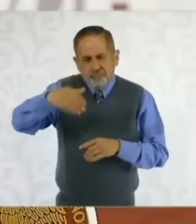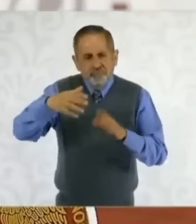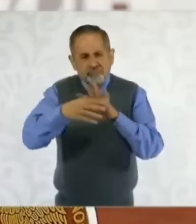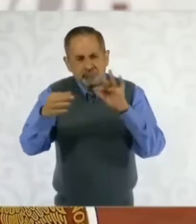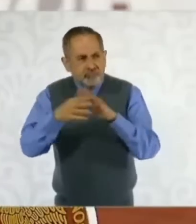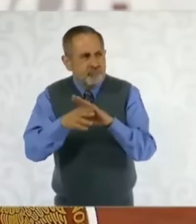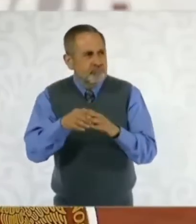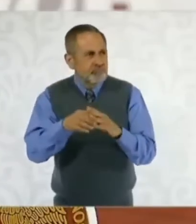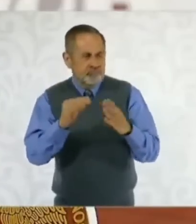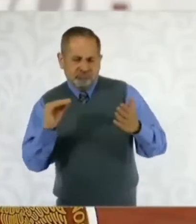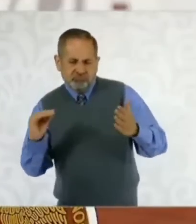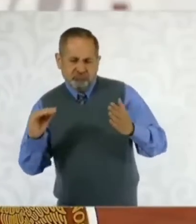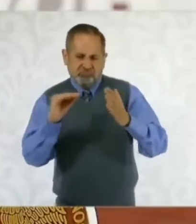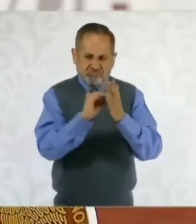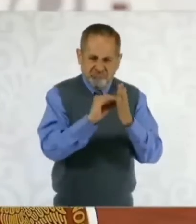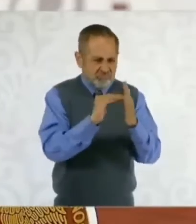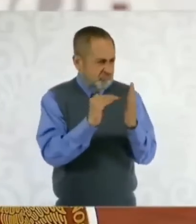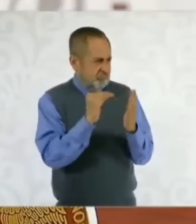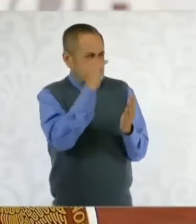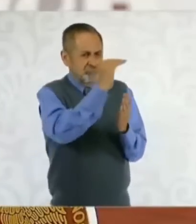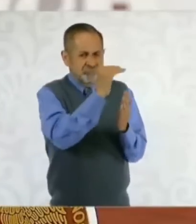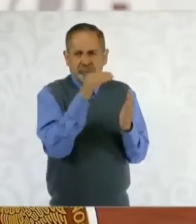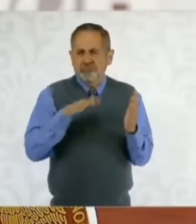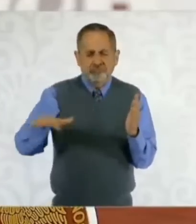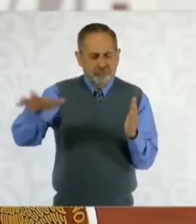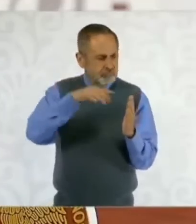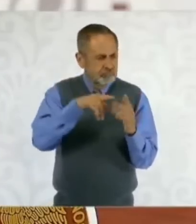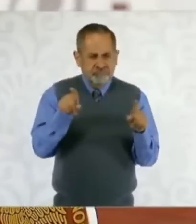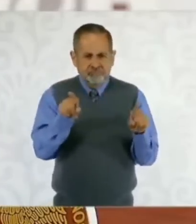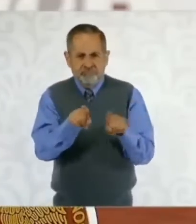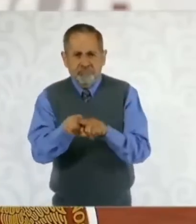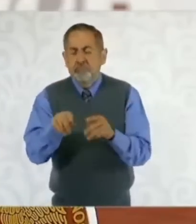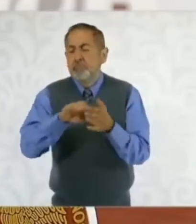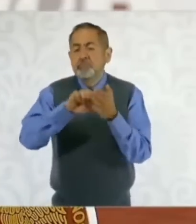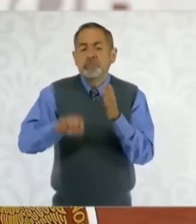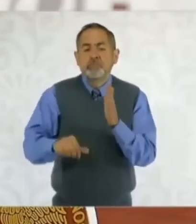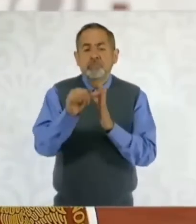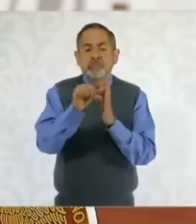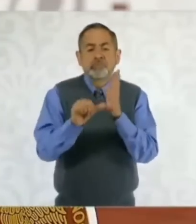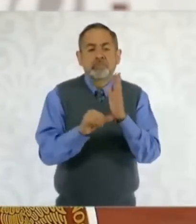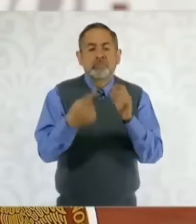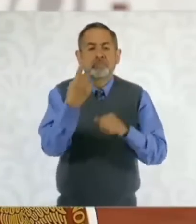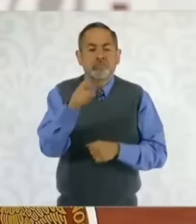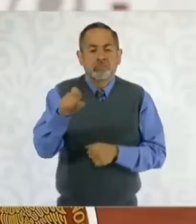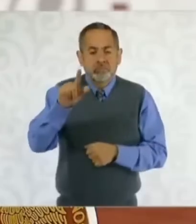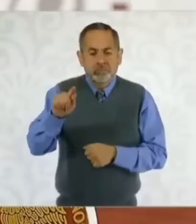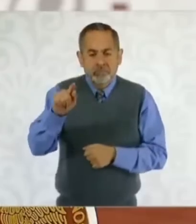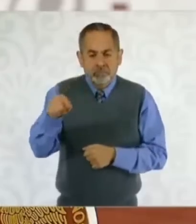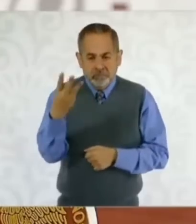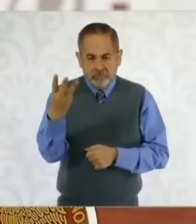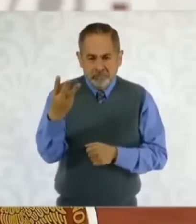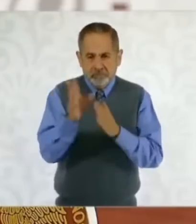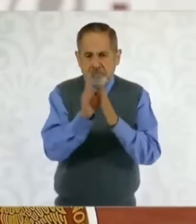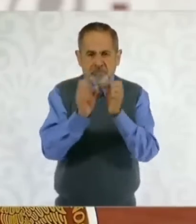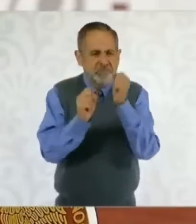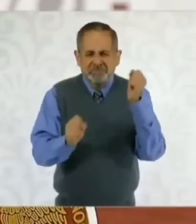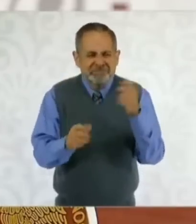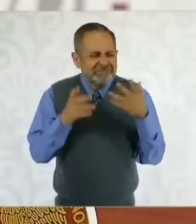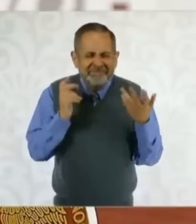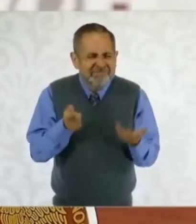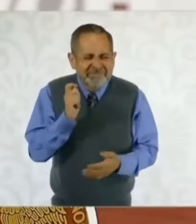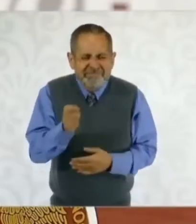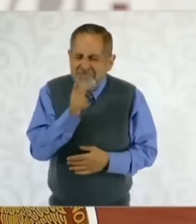la interpretación judicial y en nuestro artículo 133 constitucional. ¿Qué quiere